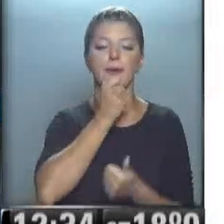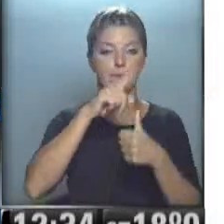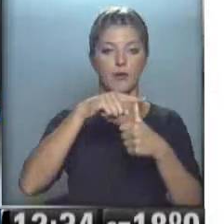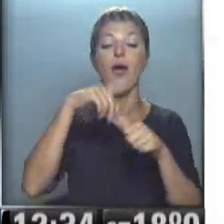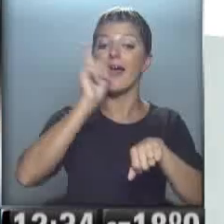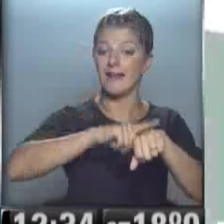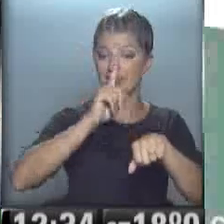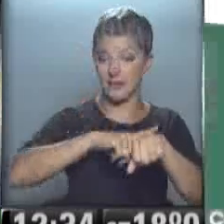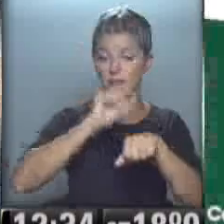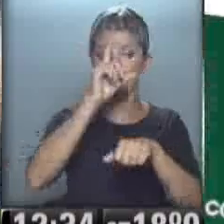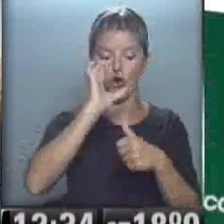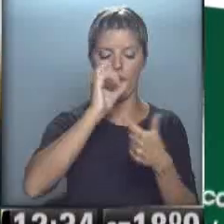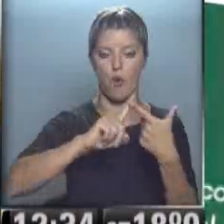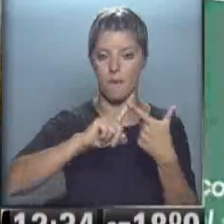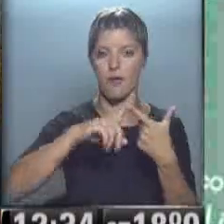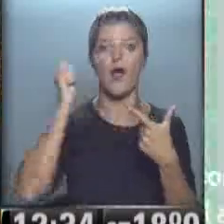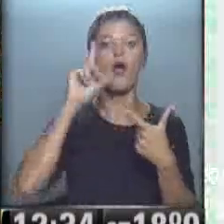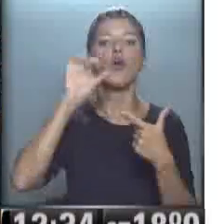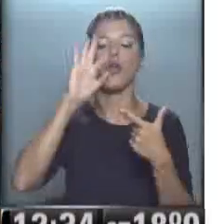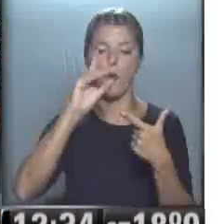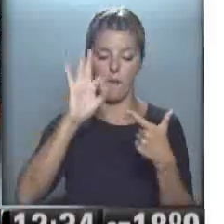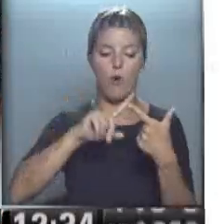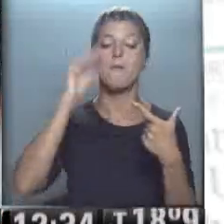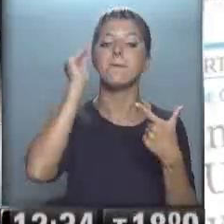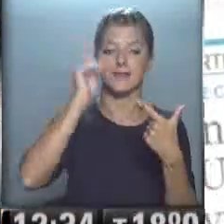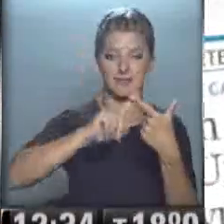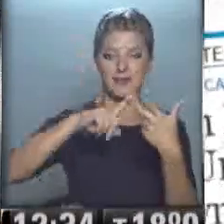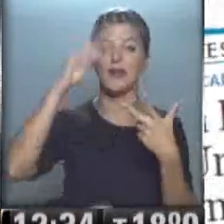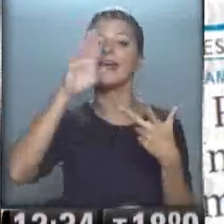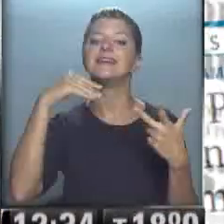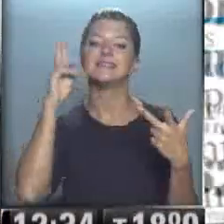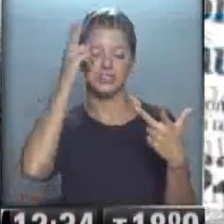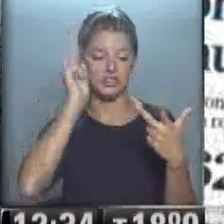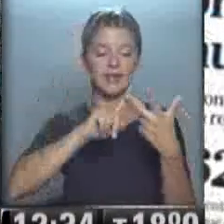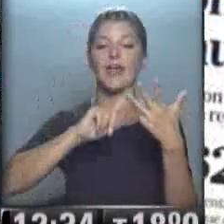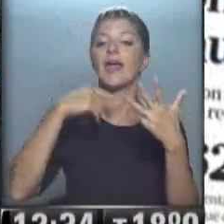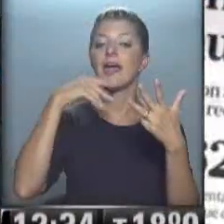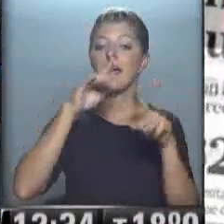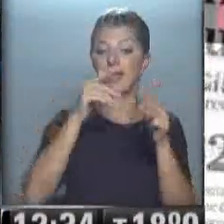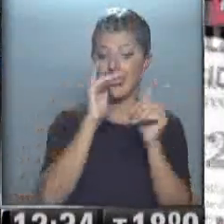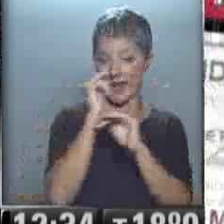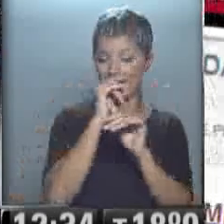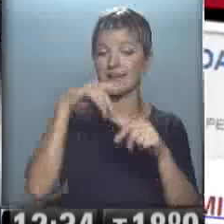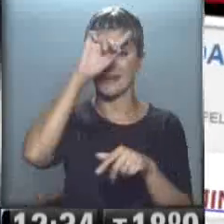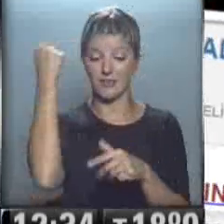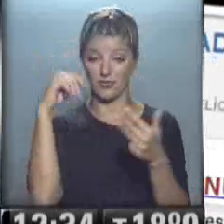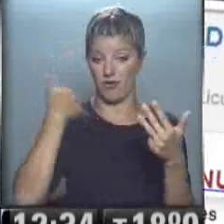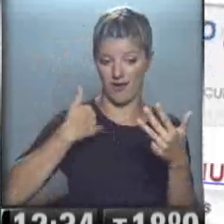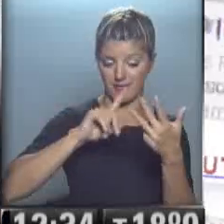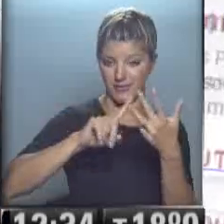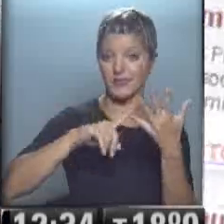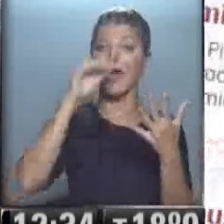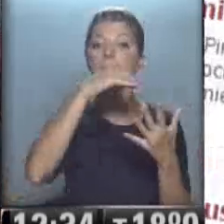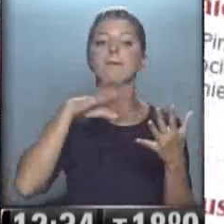el tiempo de Colombia o globo de Brasil El mercurio de chile Clarín y la nación de Argentina El Universal de